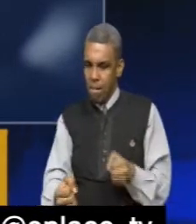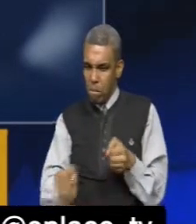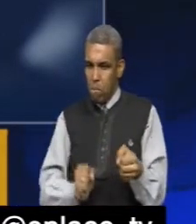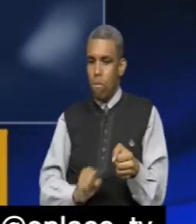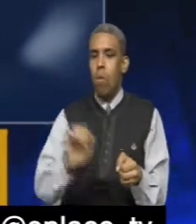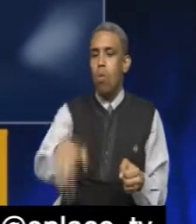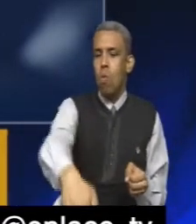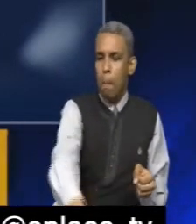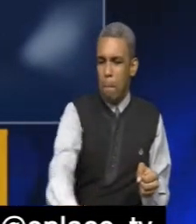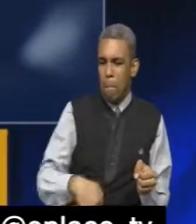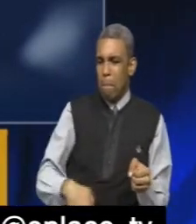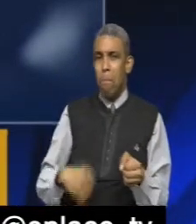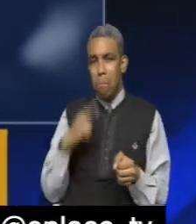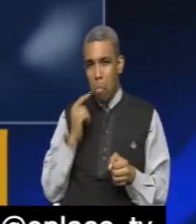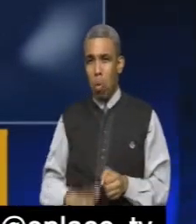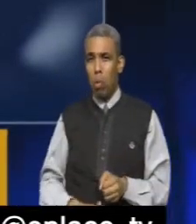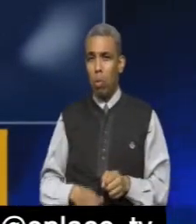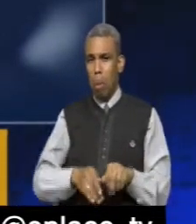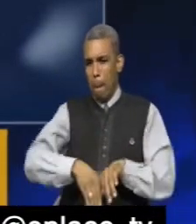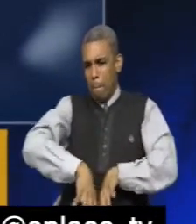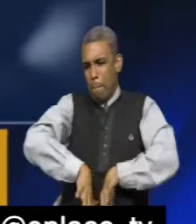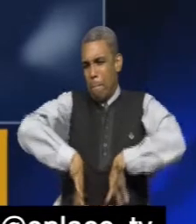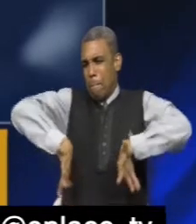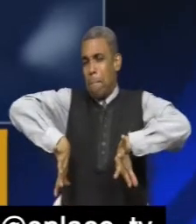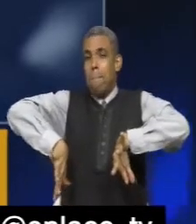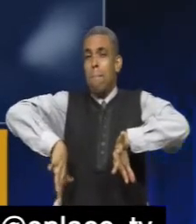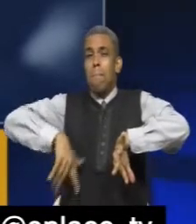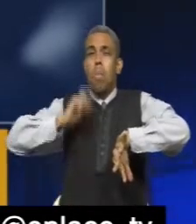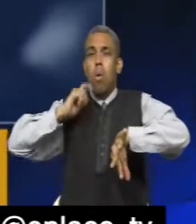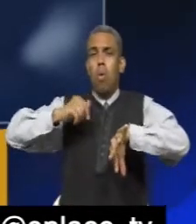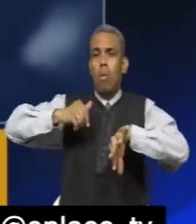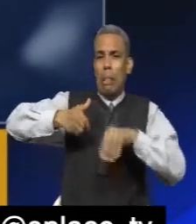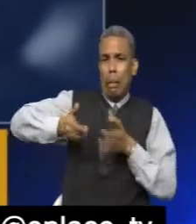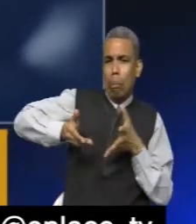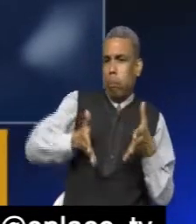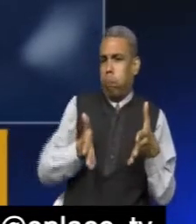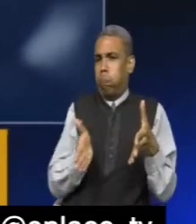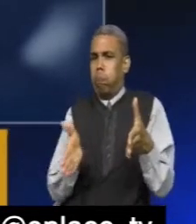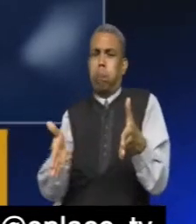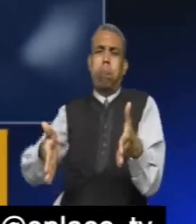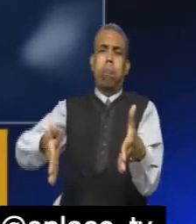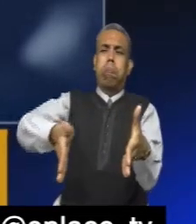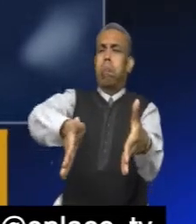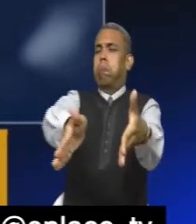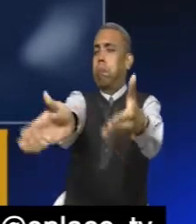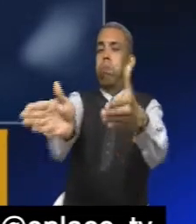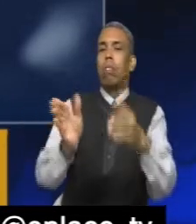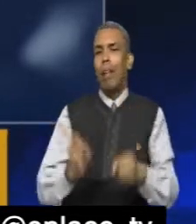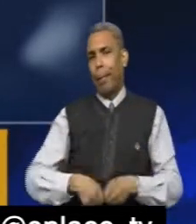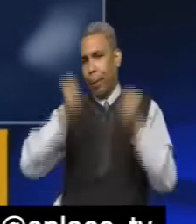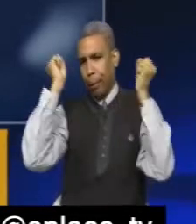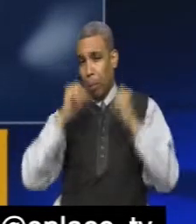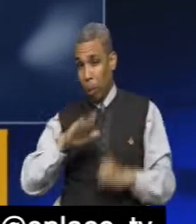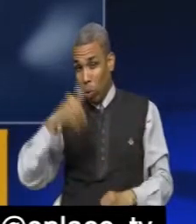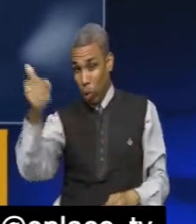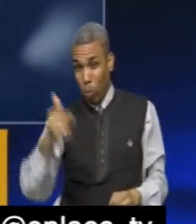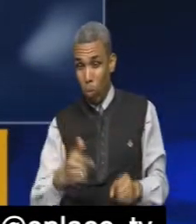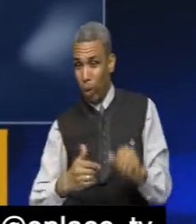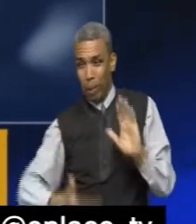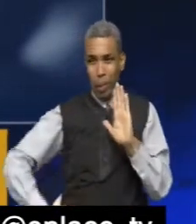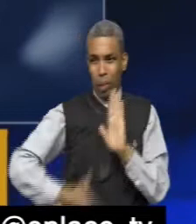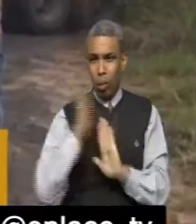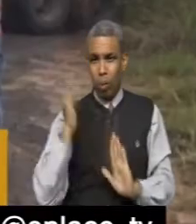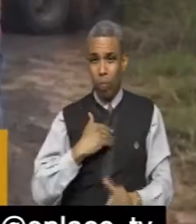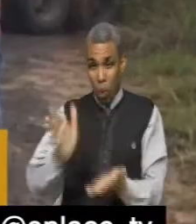momento no han podido, o no sé si es por parte de él económicamente o por parte de Ecopetrol, y hasta el momento no le